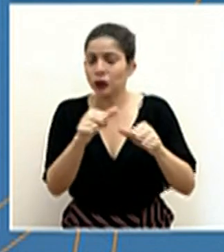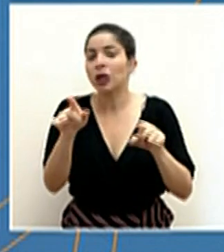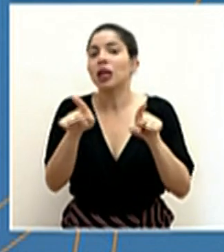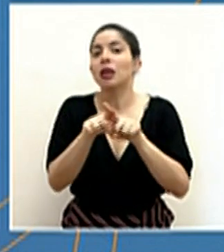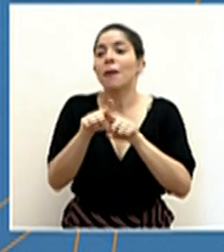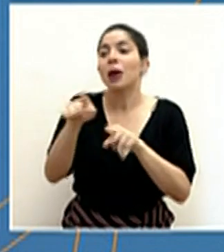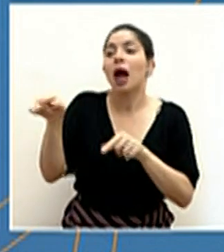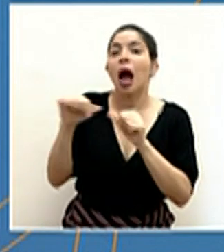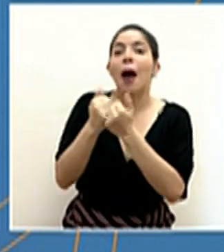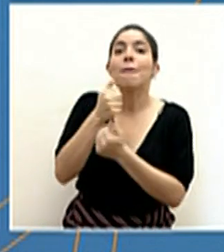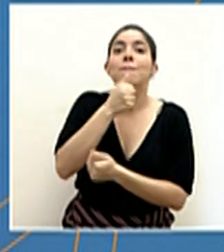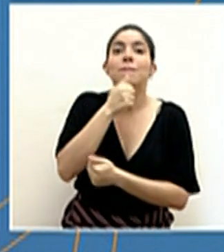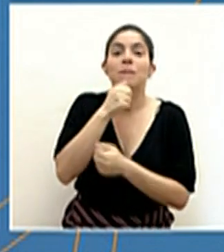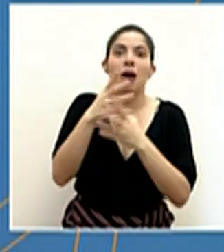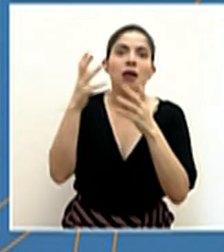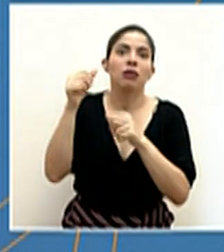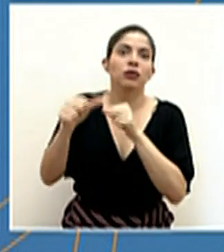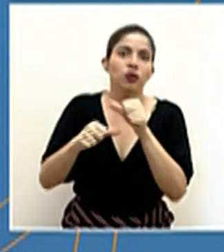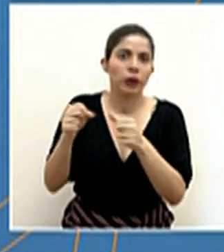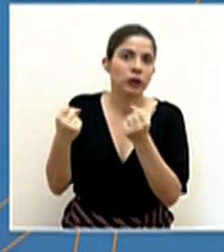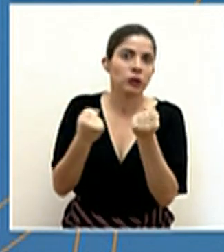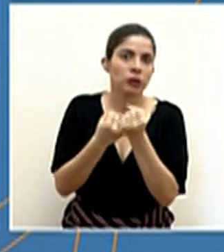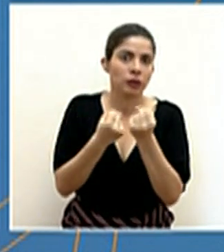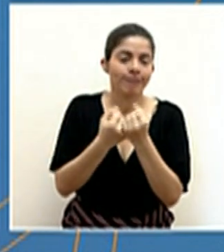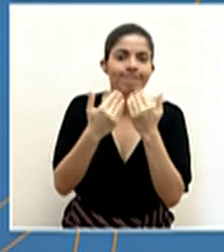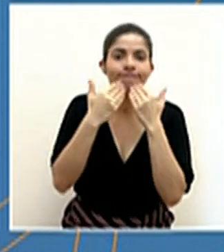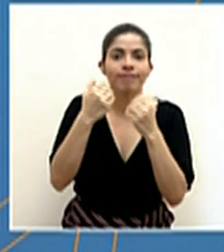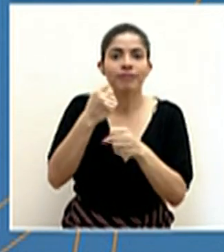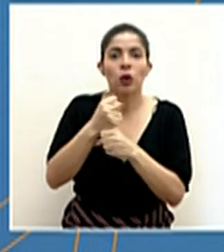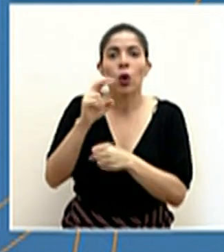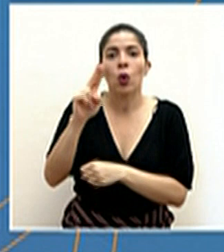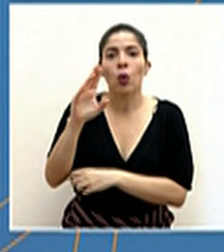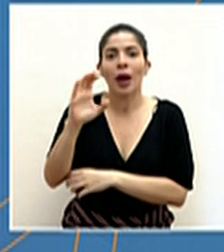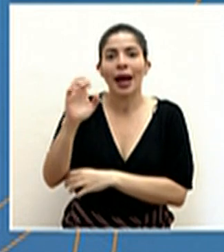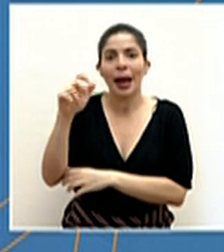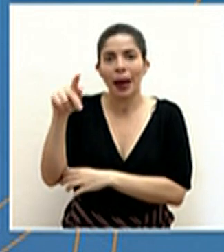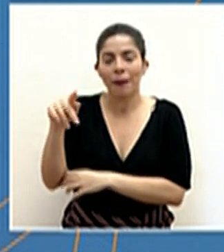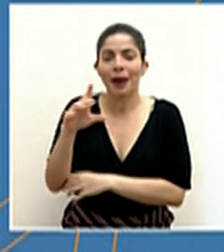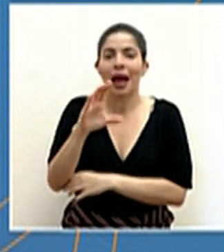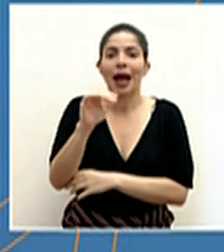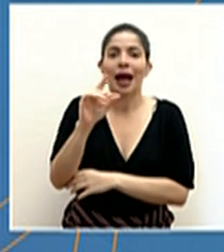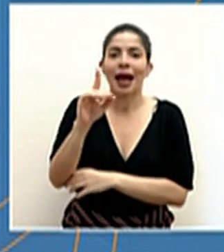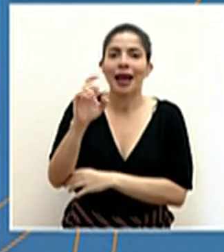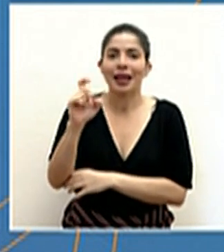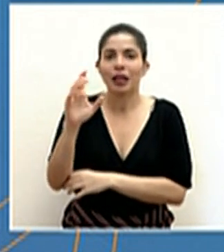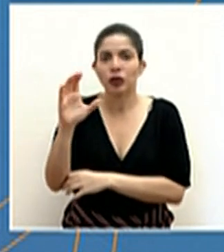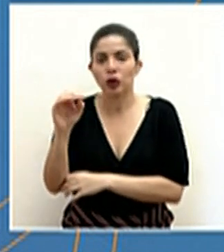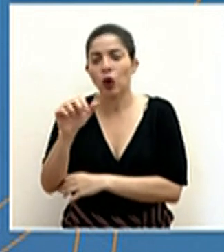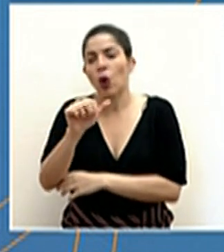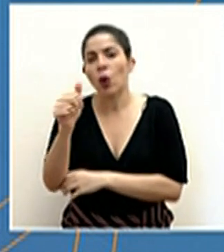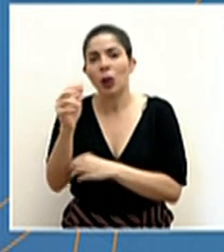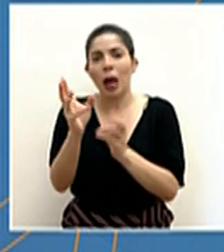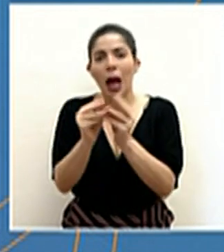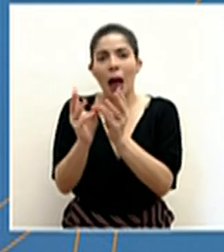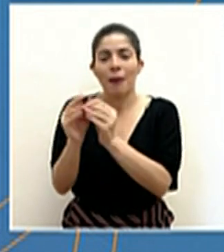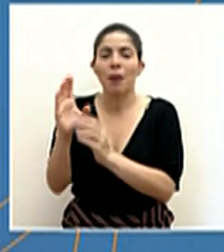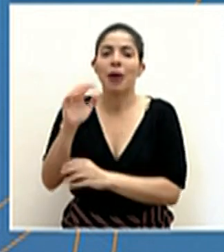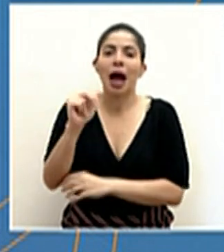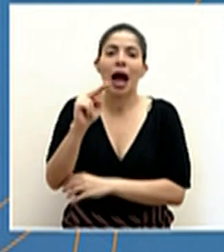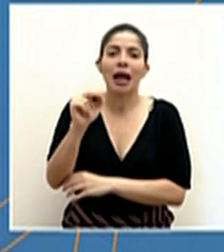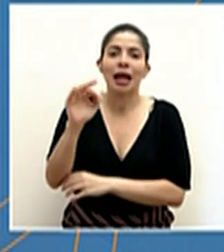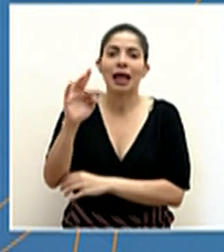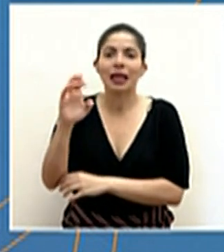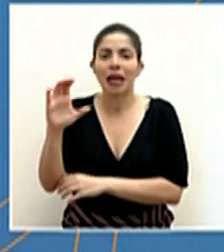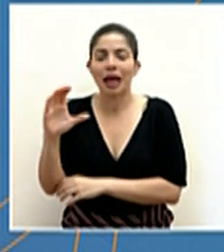del sector privado. Agradezco el trabajo de la UCAEP, de Cadexco, de otras cámaras como Canatrac, como